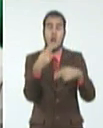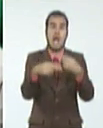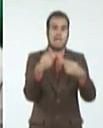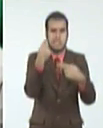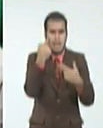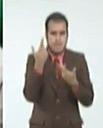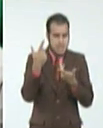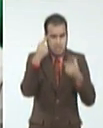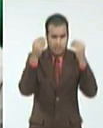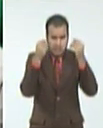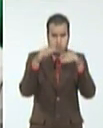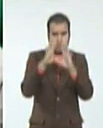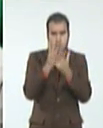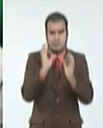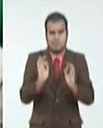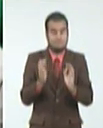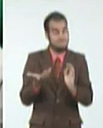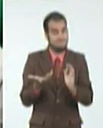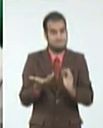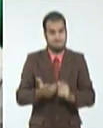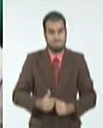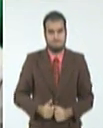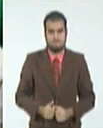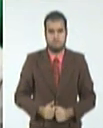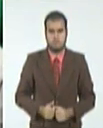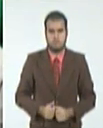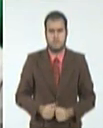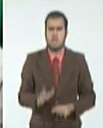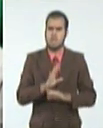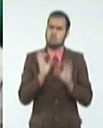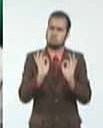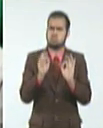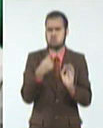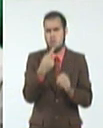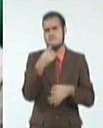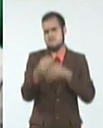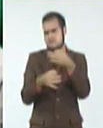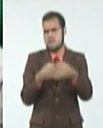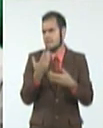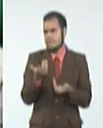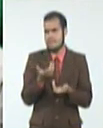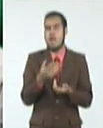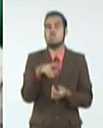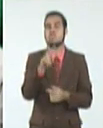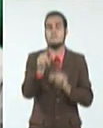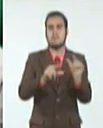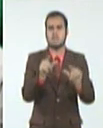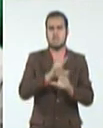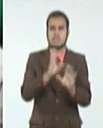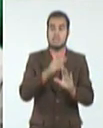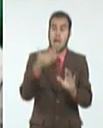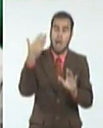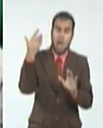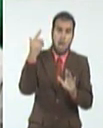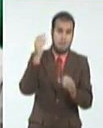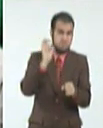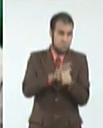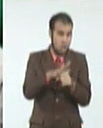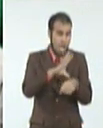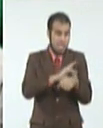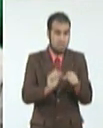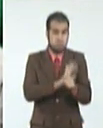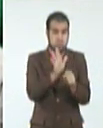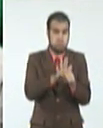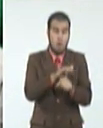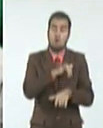actualizan. Siempre mencionamos las 2 personas que se evacuaron después del diagnóstico y los 46 que retornaron a sus